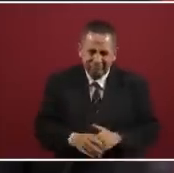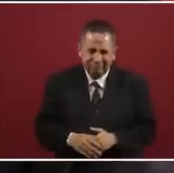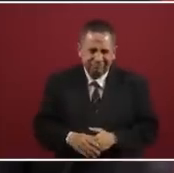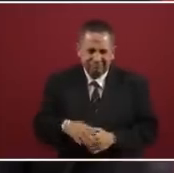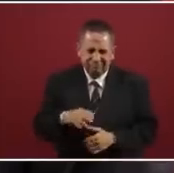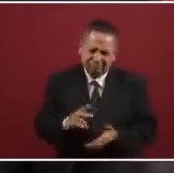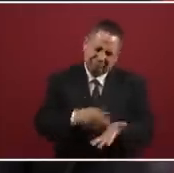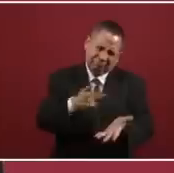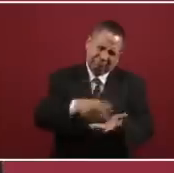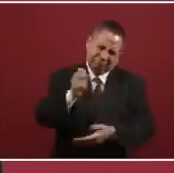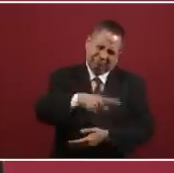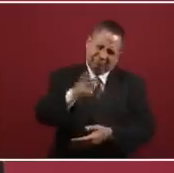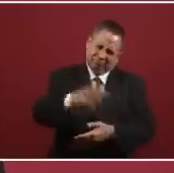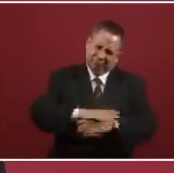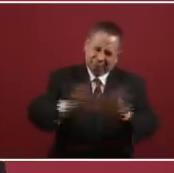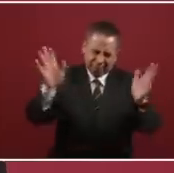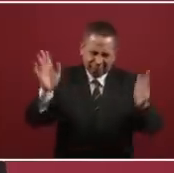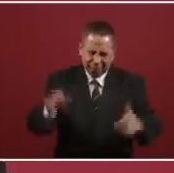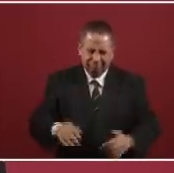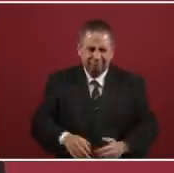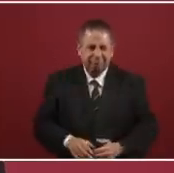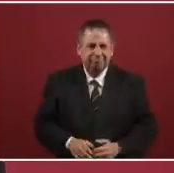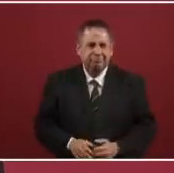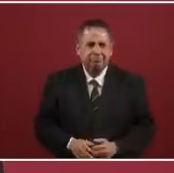chole con eso.